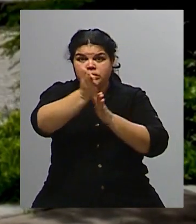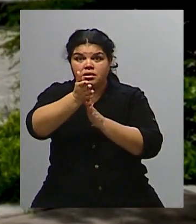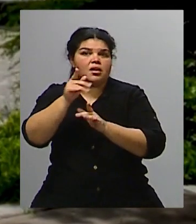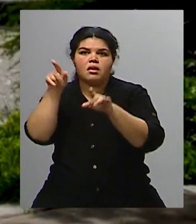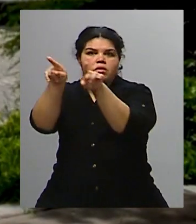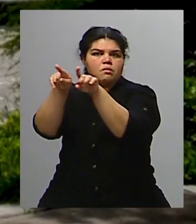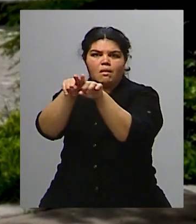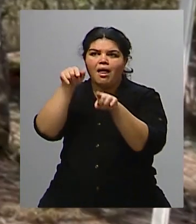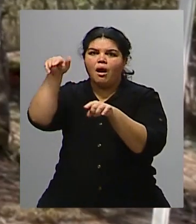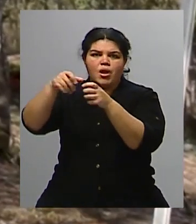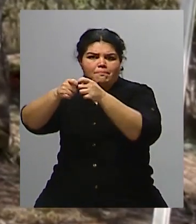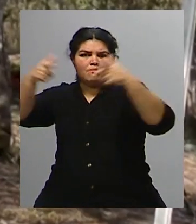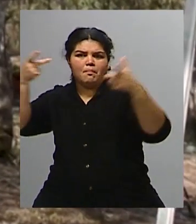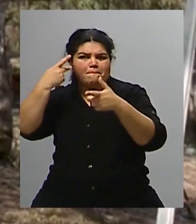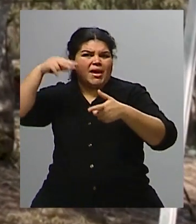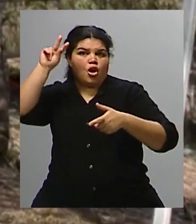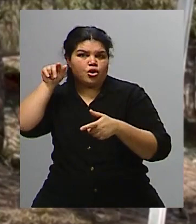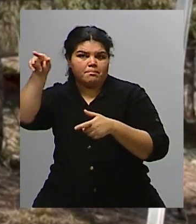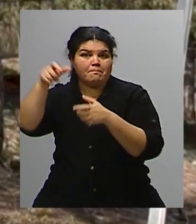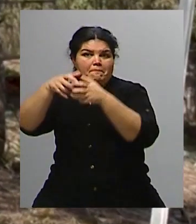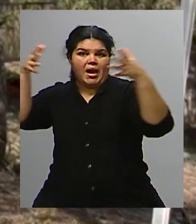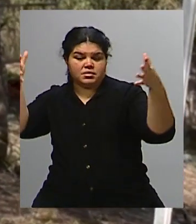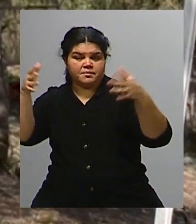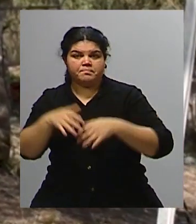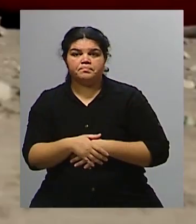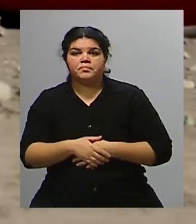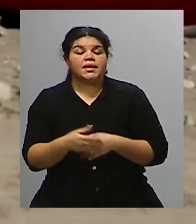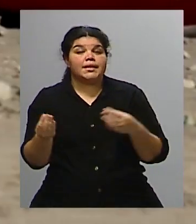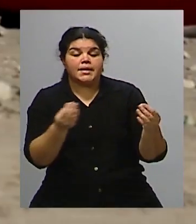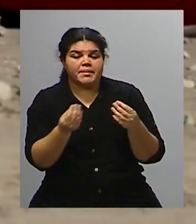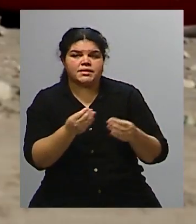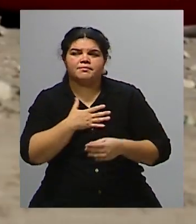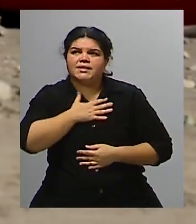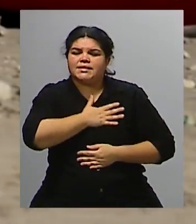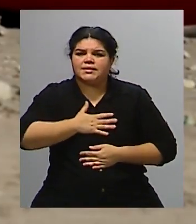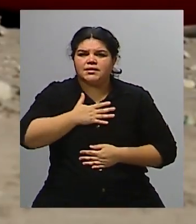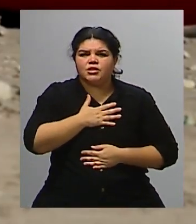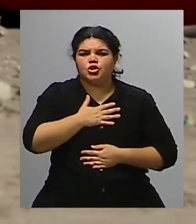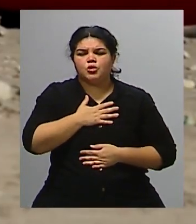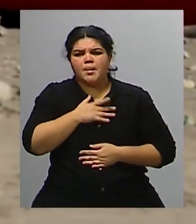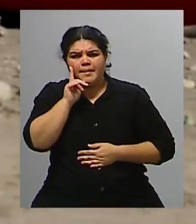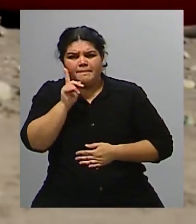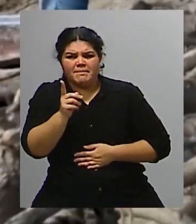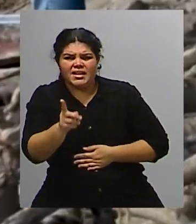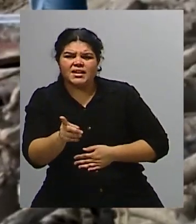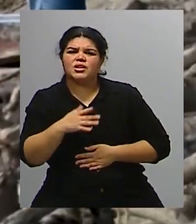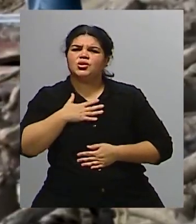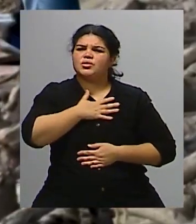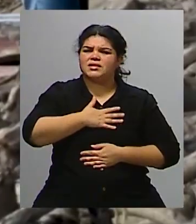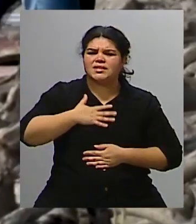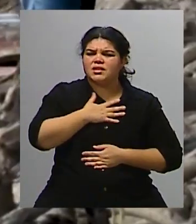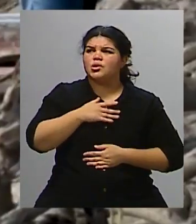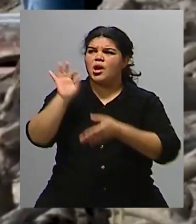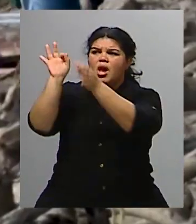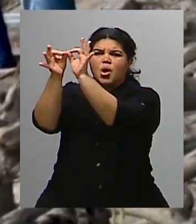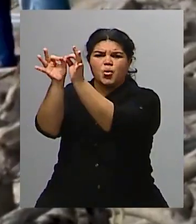la atención. Y además el componente de la necesidad, o no la necesidad, sino la sensación de peligro que siente la comunidad europea